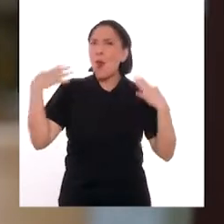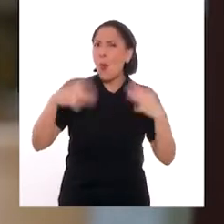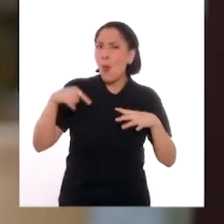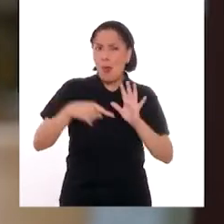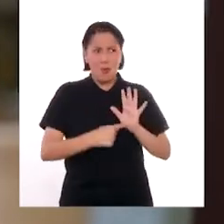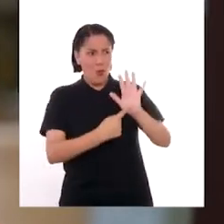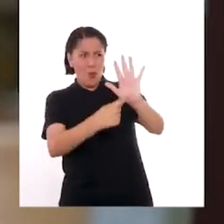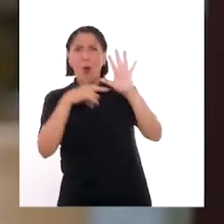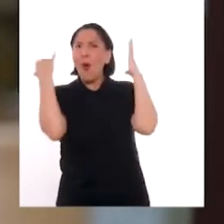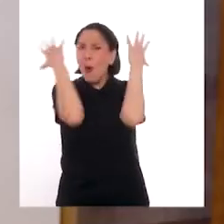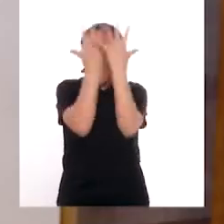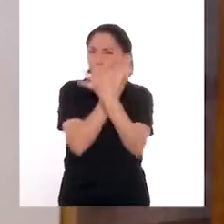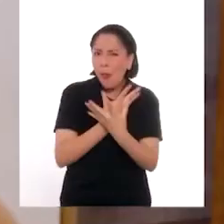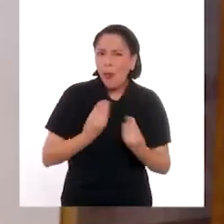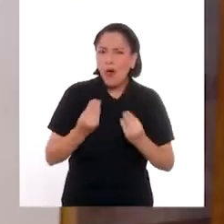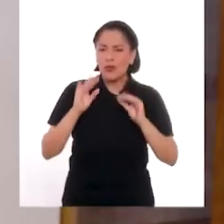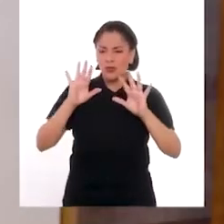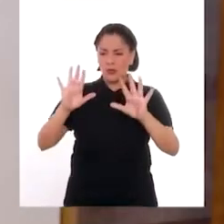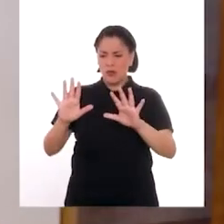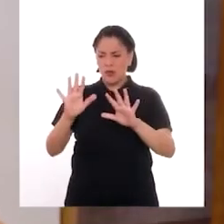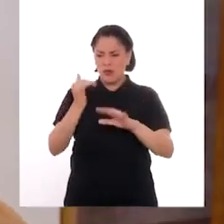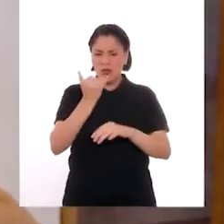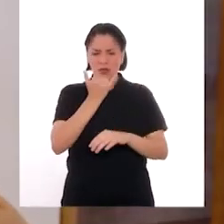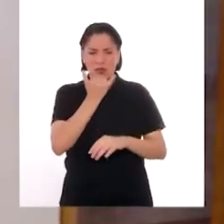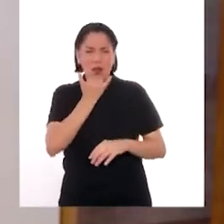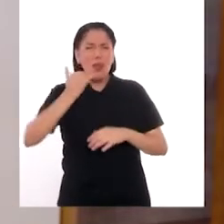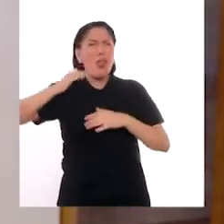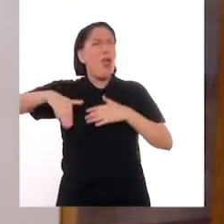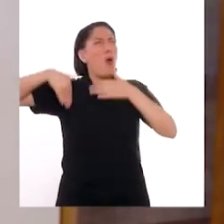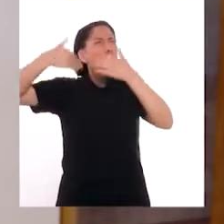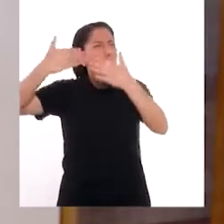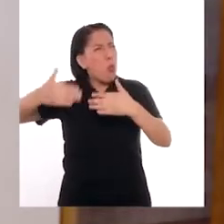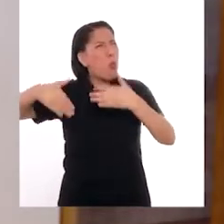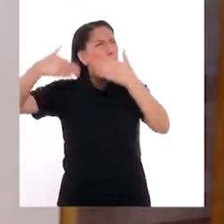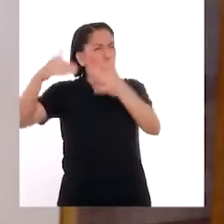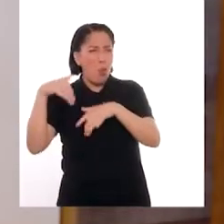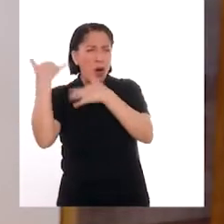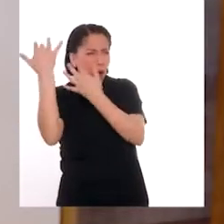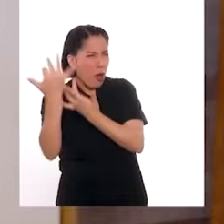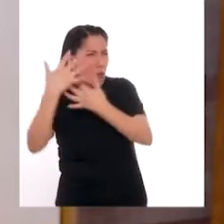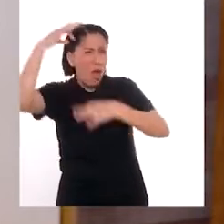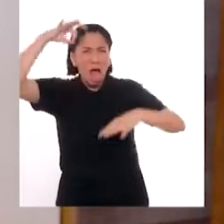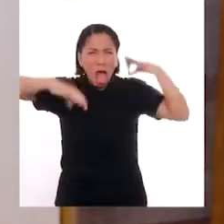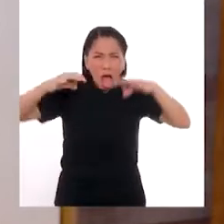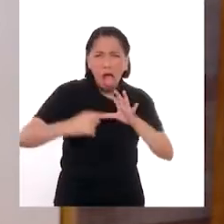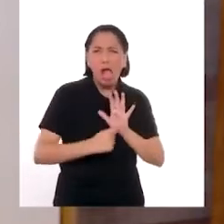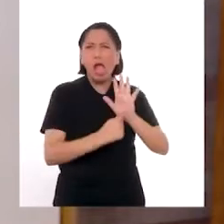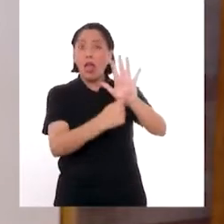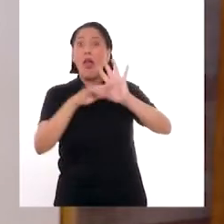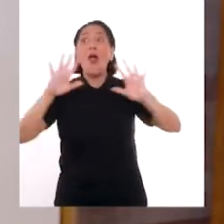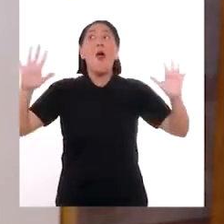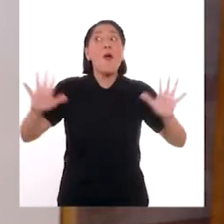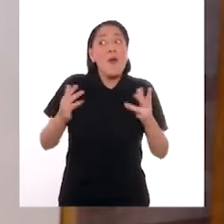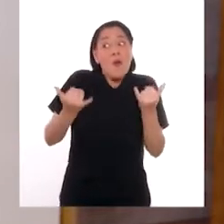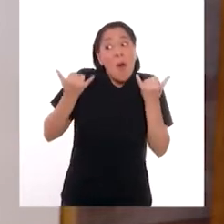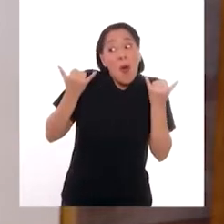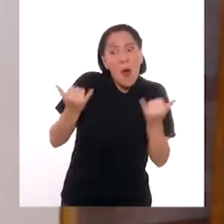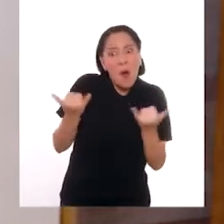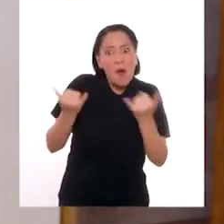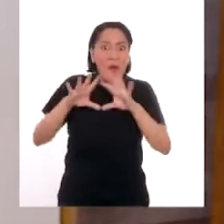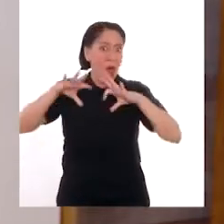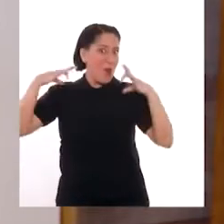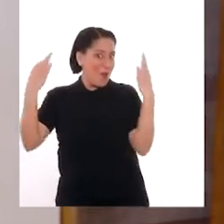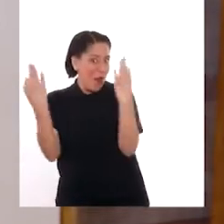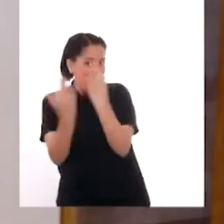Salió muy linda. Pero ¿y qué pasa si no esperamos un día especial para hacer una obra de teatro? ¿Y qué pasa si la hacemos